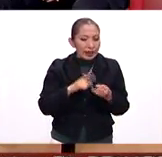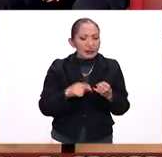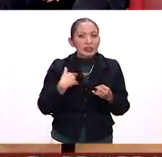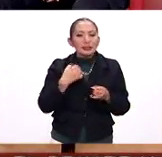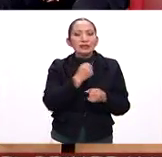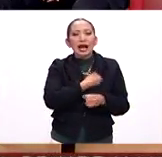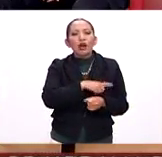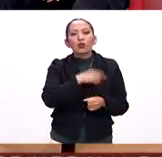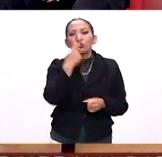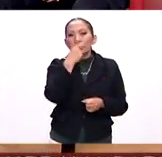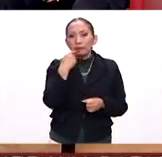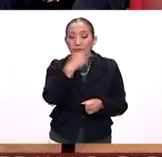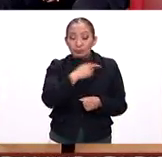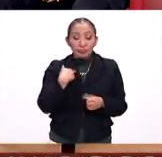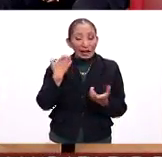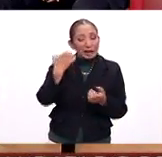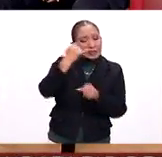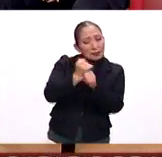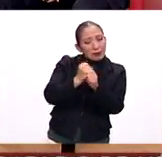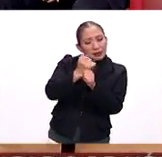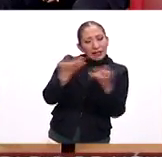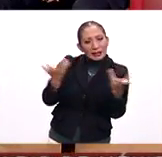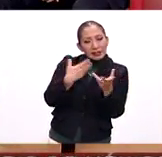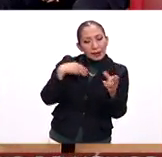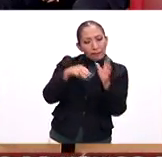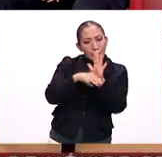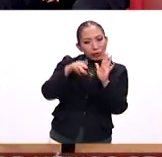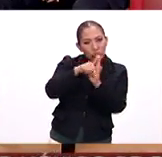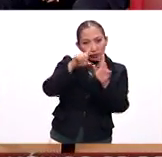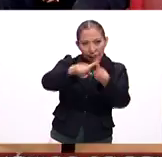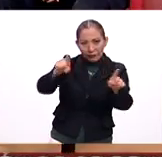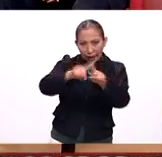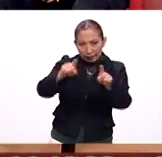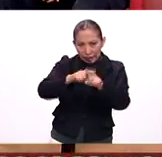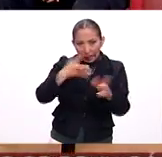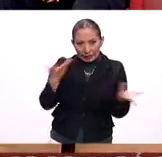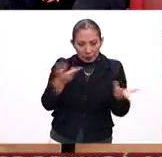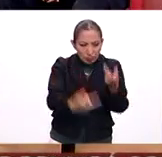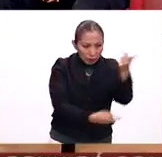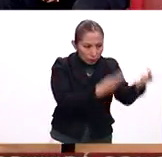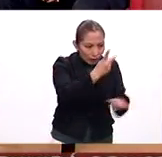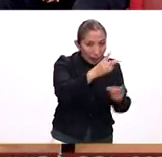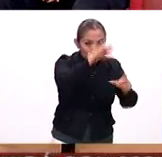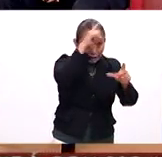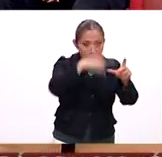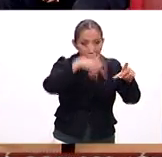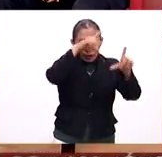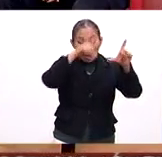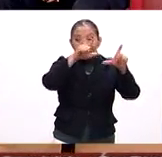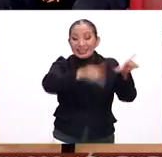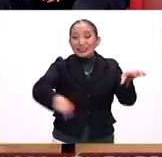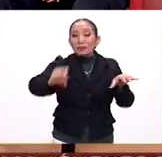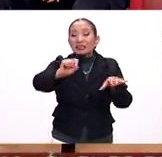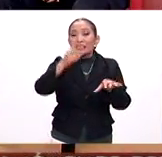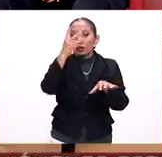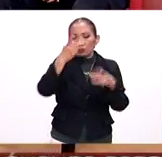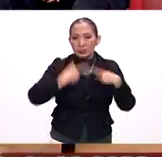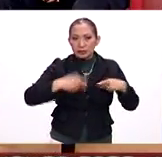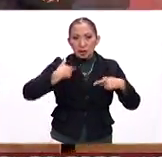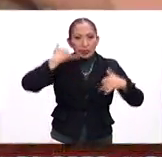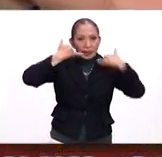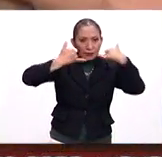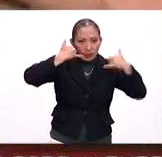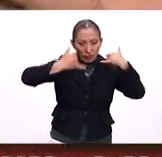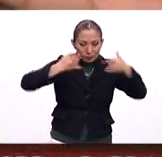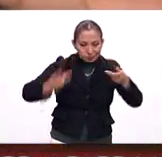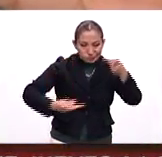bucal. Fue un estudio que utilizamos metodologías mixtas. Hicimos una encuesta a nivel nacional a 722 mexicanos vía